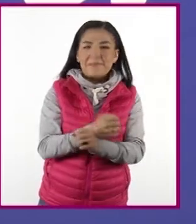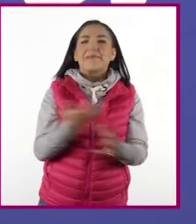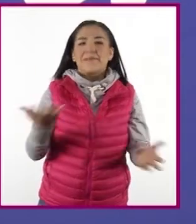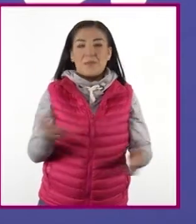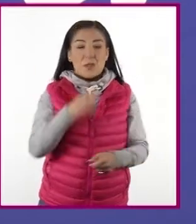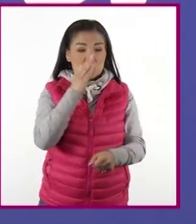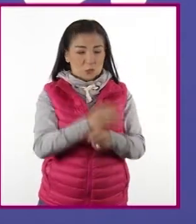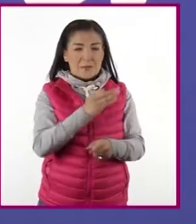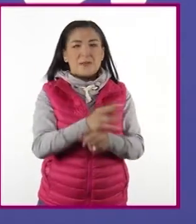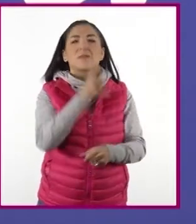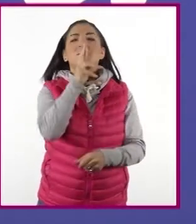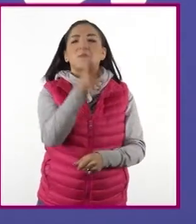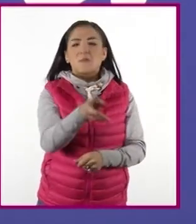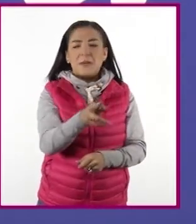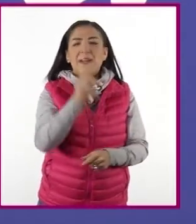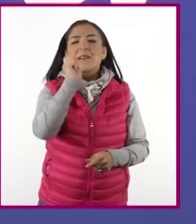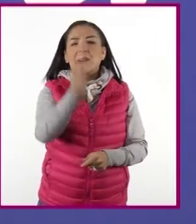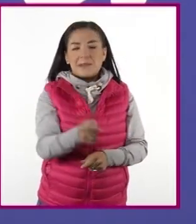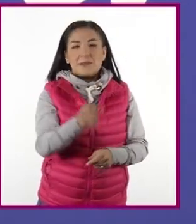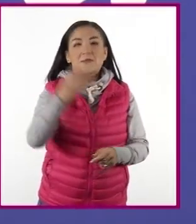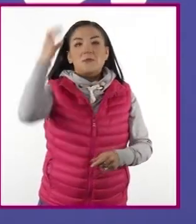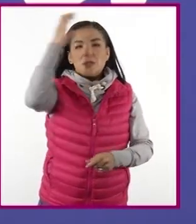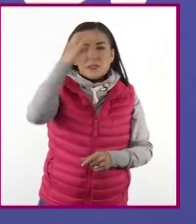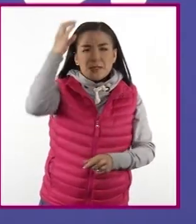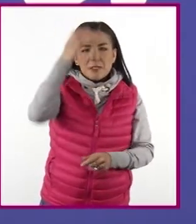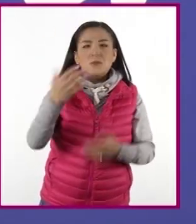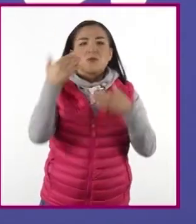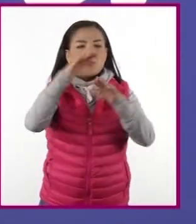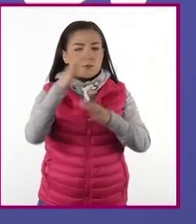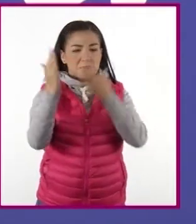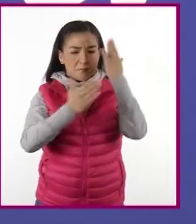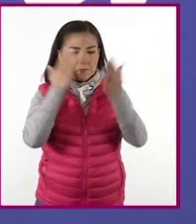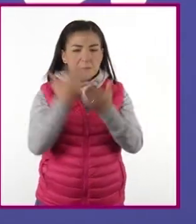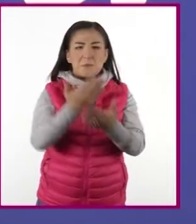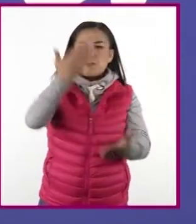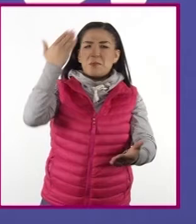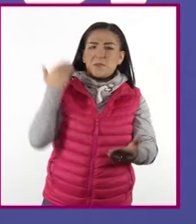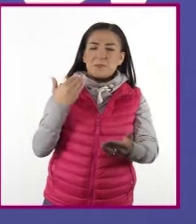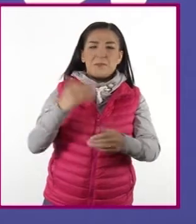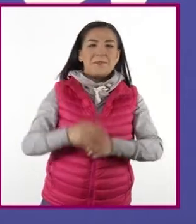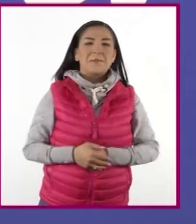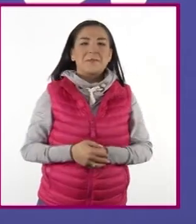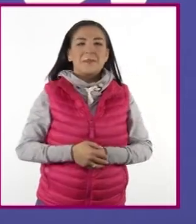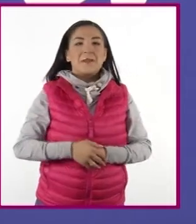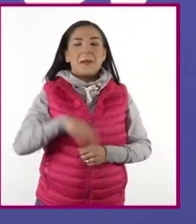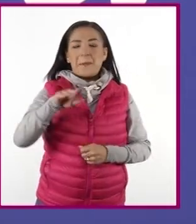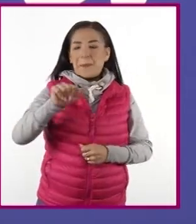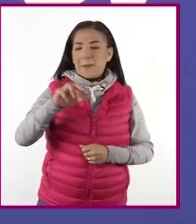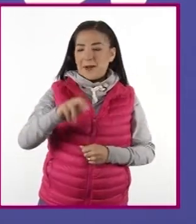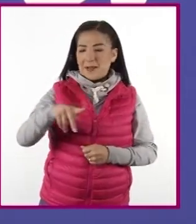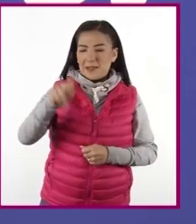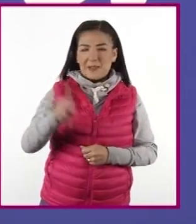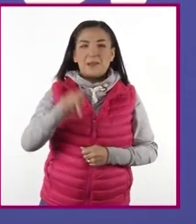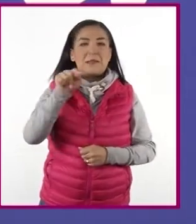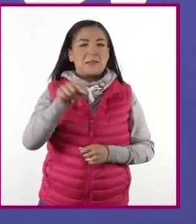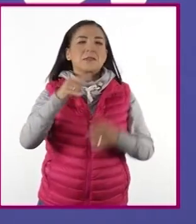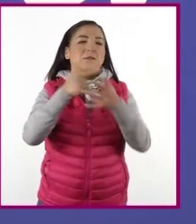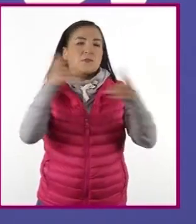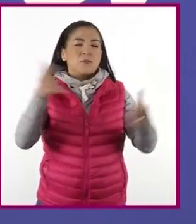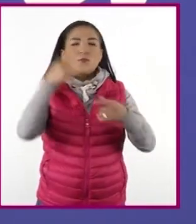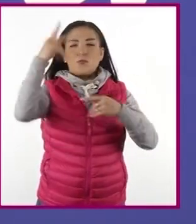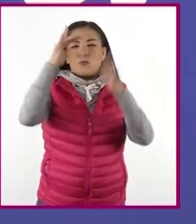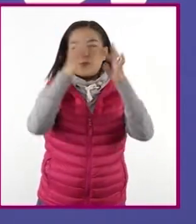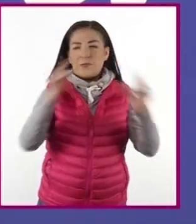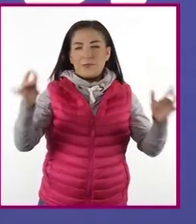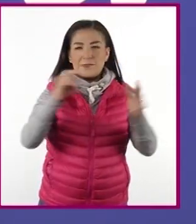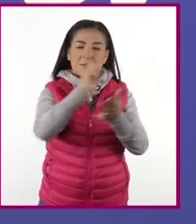interrogante, se han dicho que es aquella ciencia que estudia el pasado. Marc Bloch, un historiador francés, afirma que la historia es